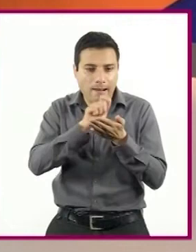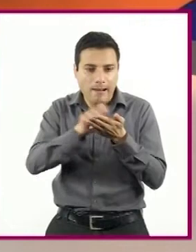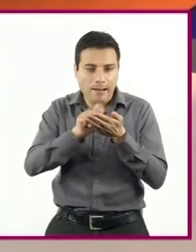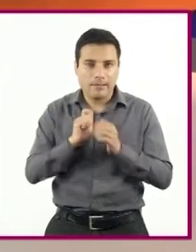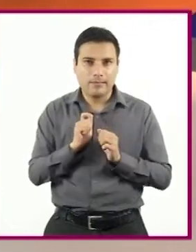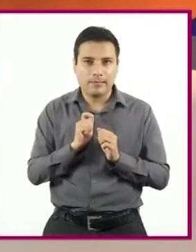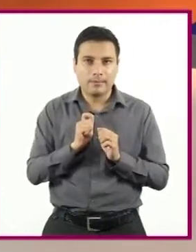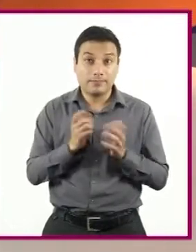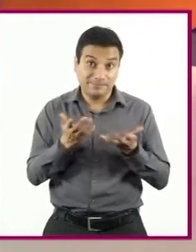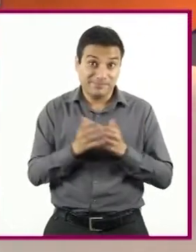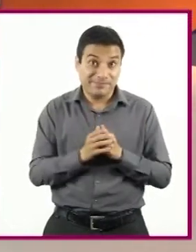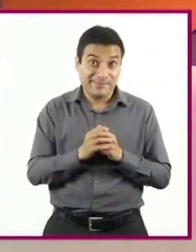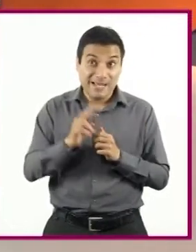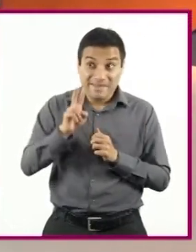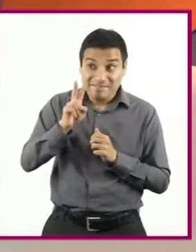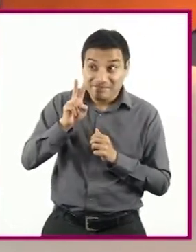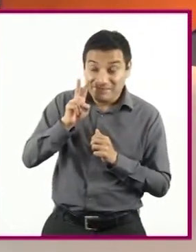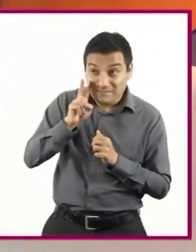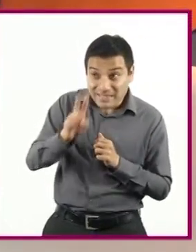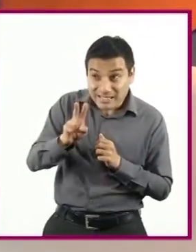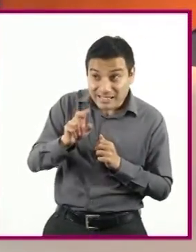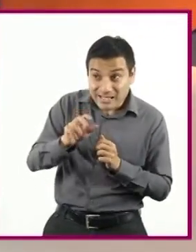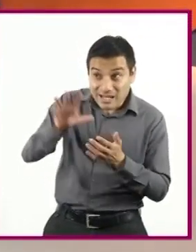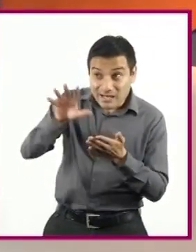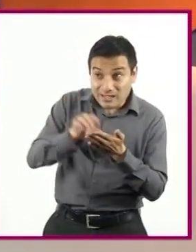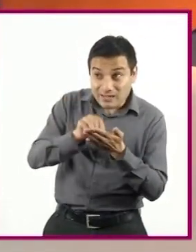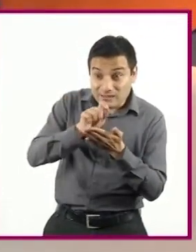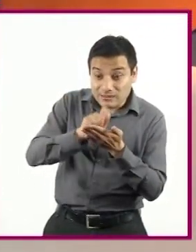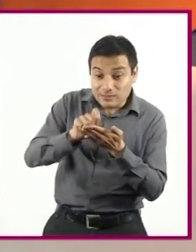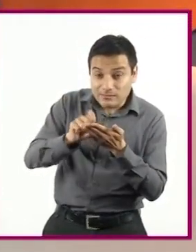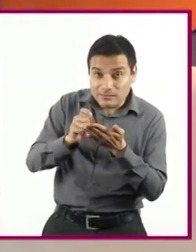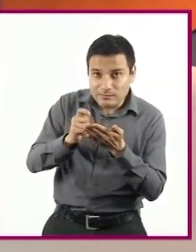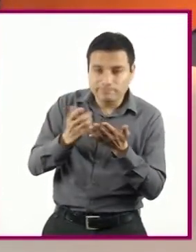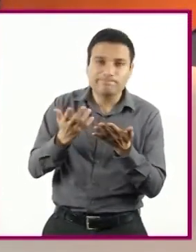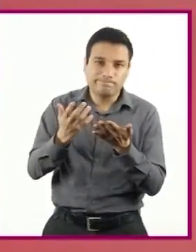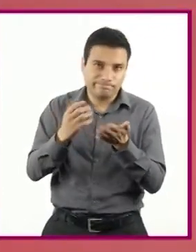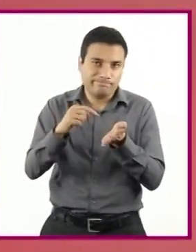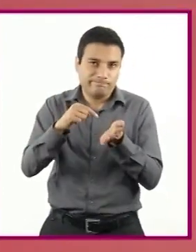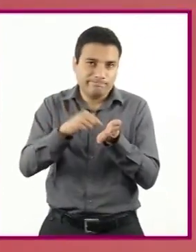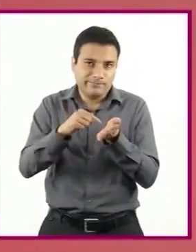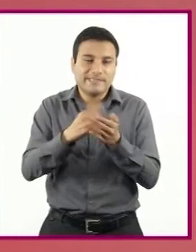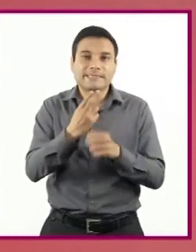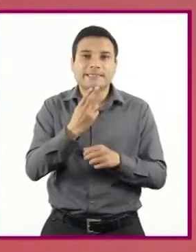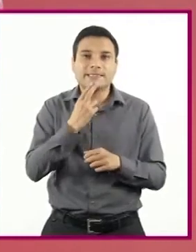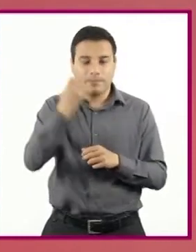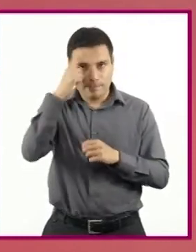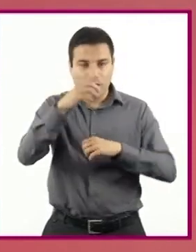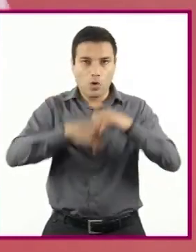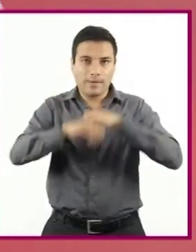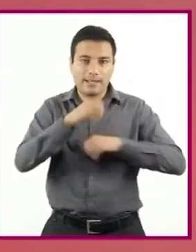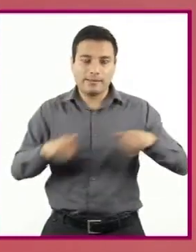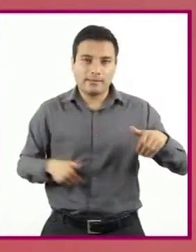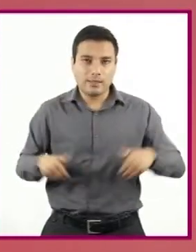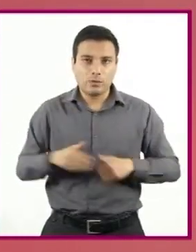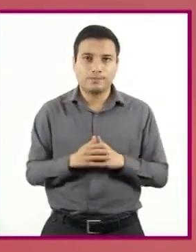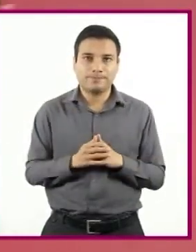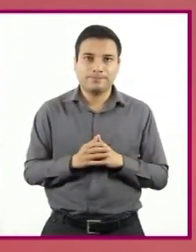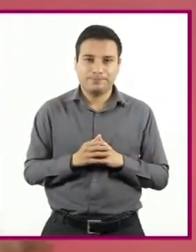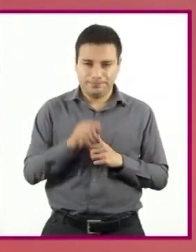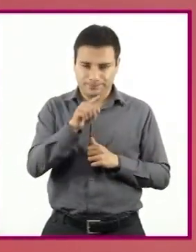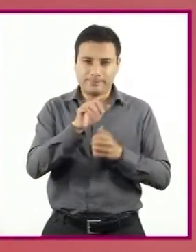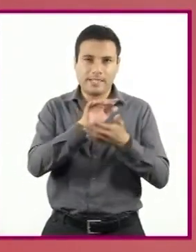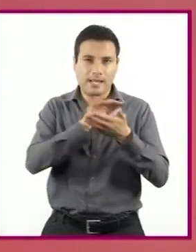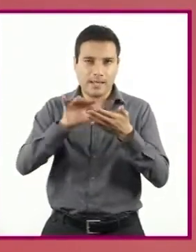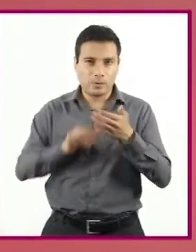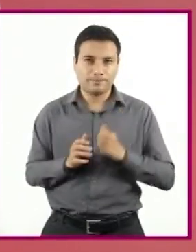esas observaciones permitió que pudieran retratar parte de su día a día. Los invito a que nos acompañen a la lectura.